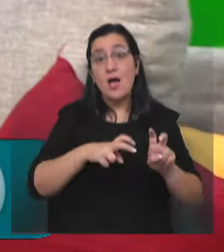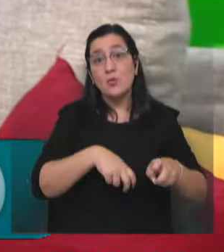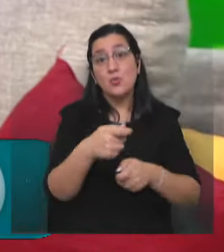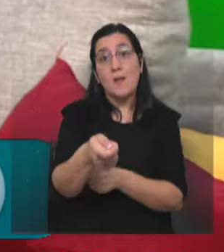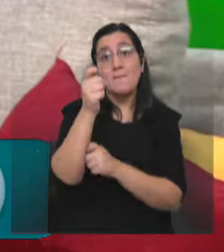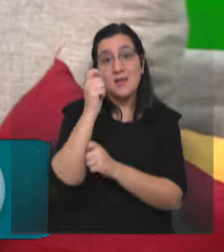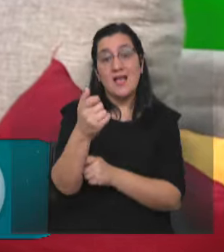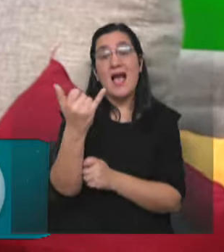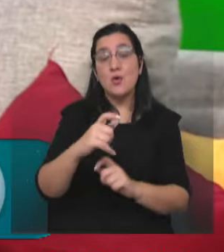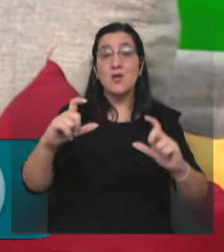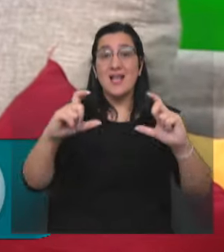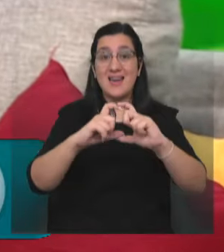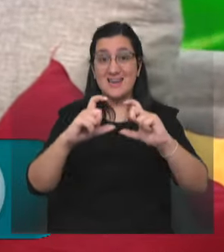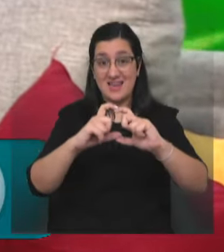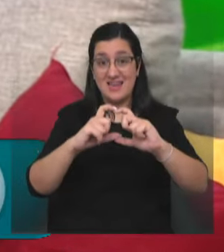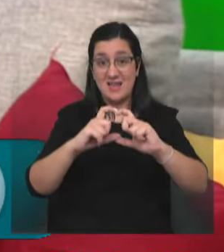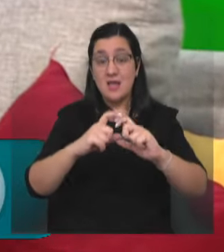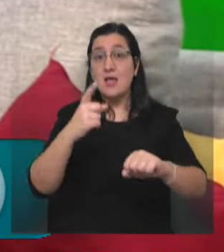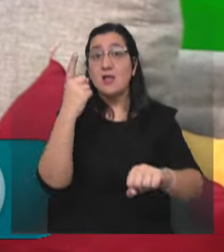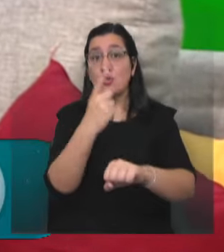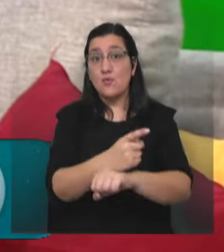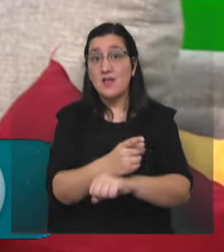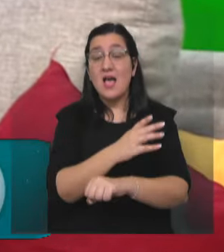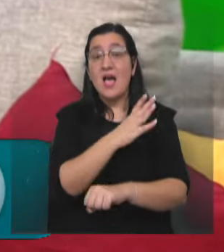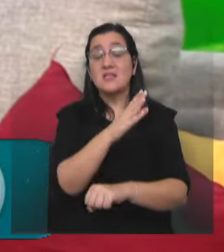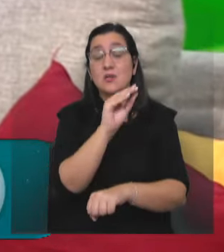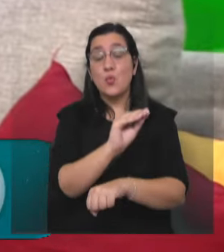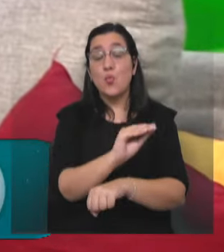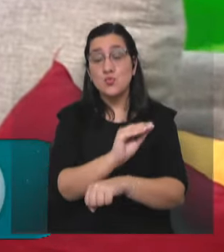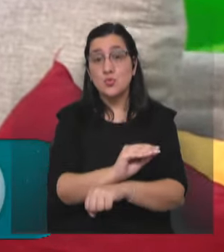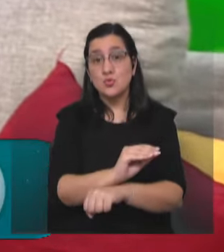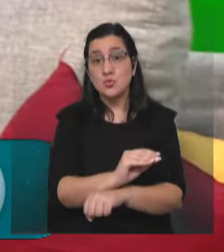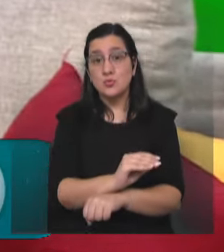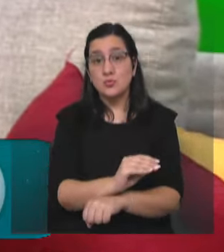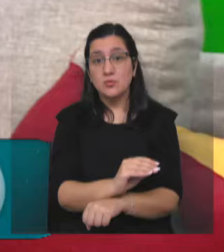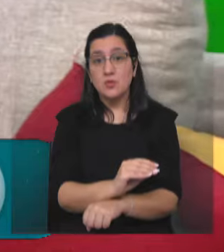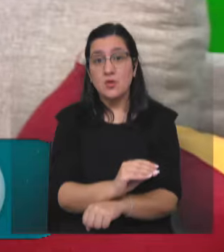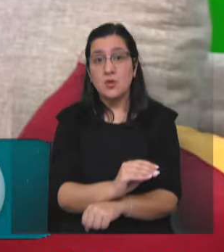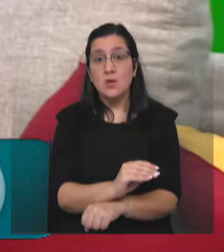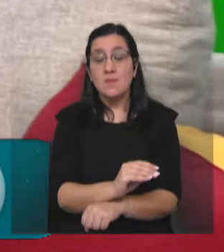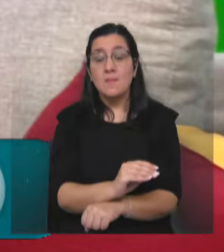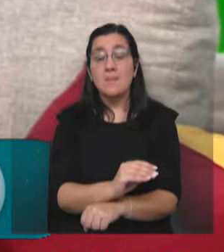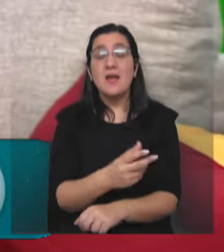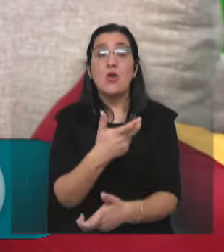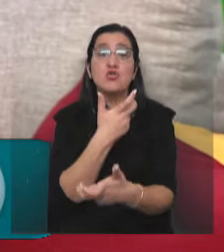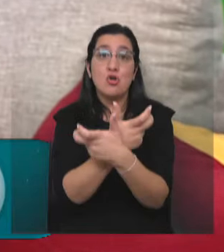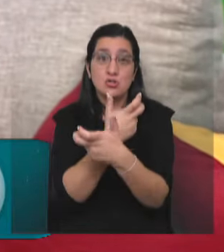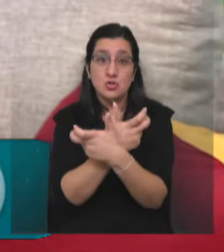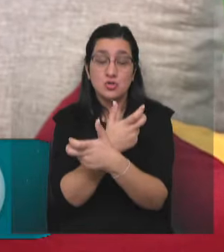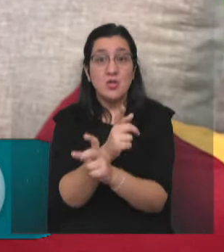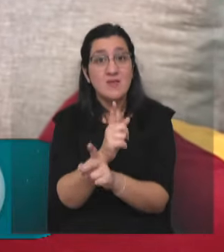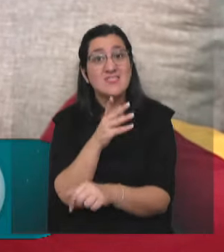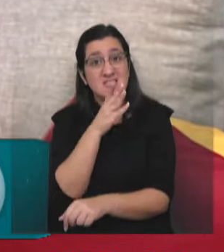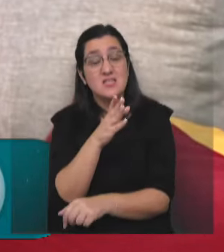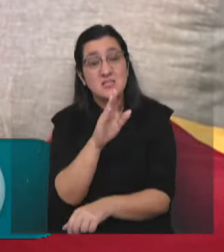te da un carné de aplicador que te obliga a hacer cursos de aplicaciones. Para los que aplican agrotóxicos, te obliga a hacer